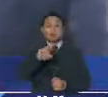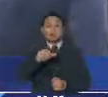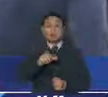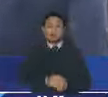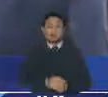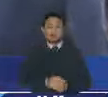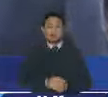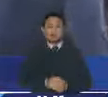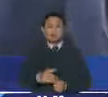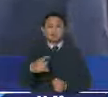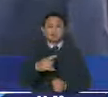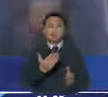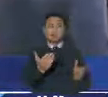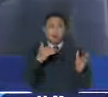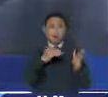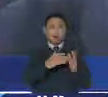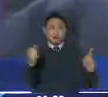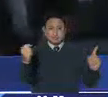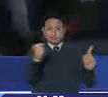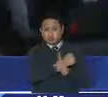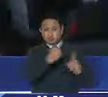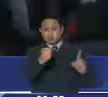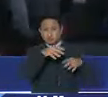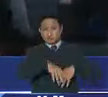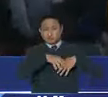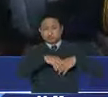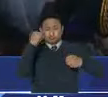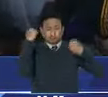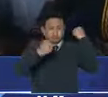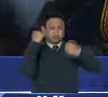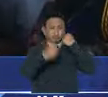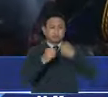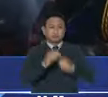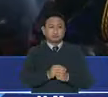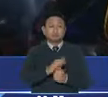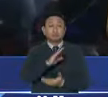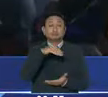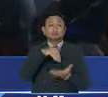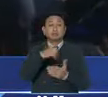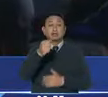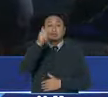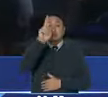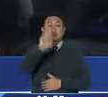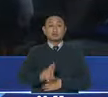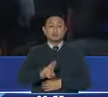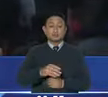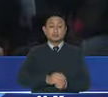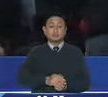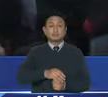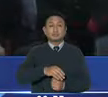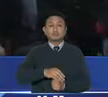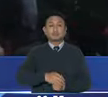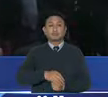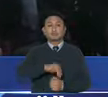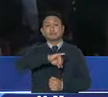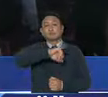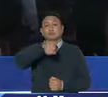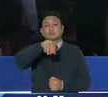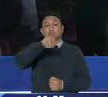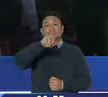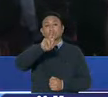país vivió una violenta jornada de manifestaciones, cuyo epicentro se concentró al sur del territorio, en la ciudad de Juliaca. Allí cientos